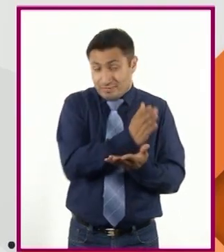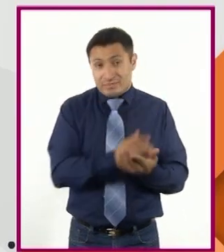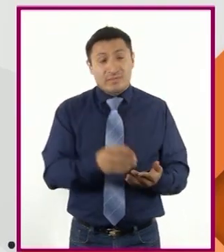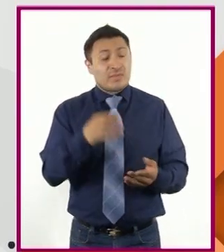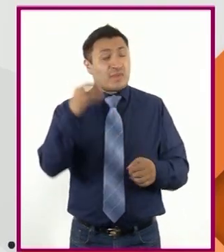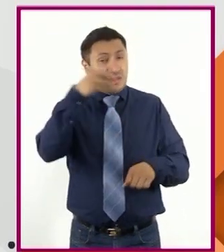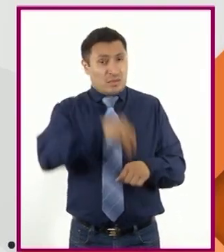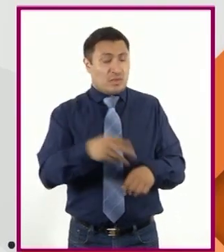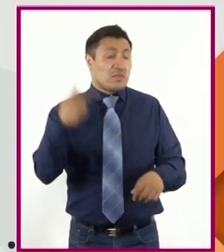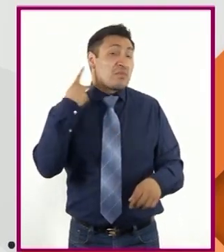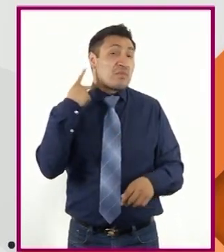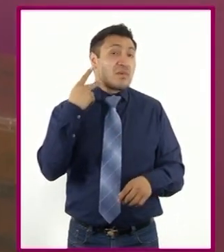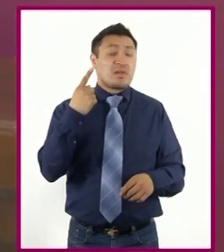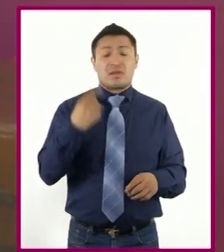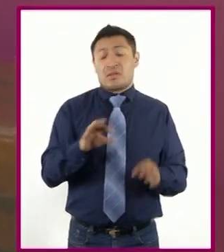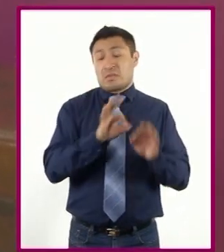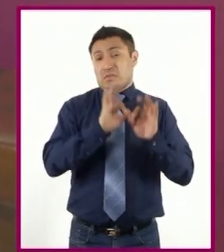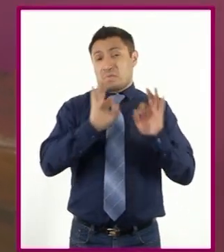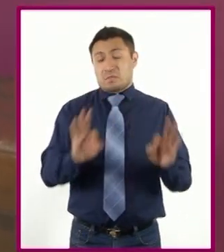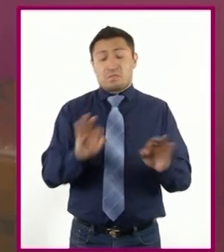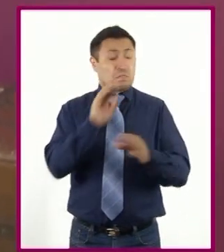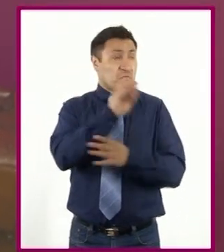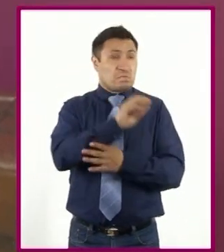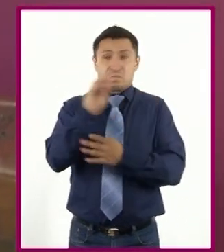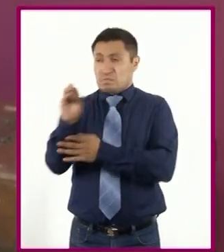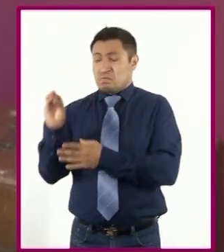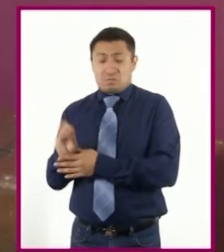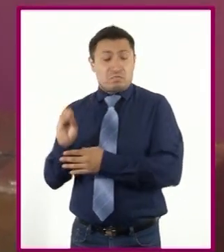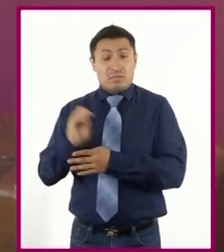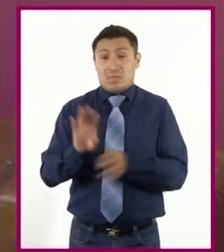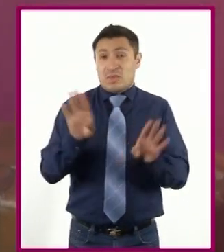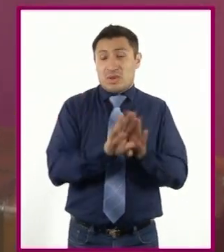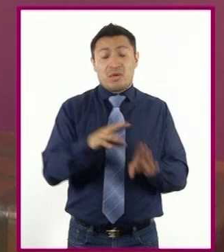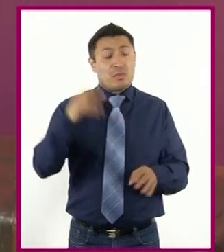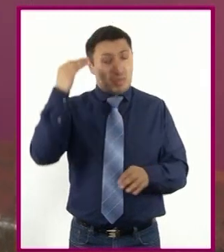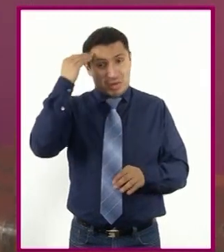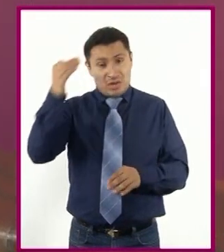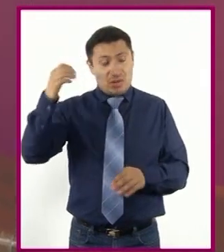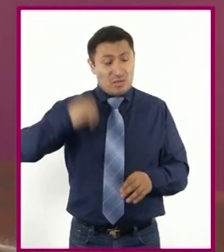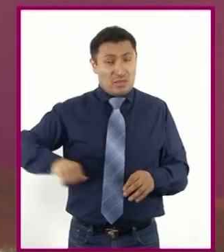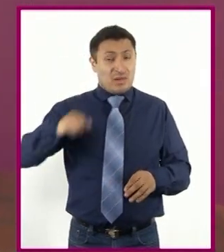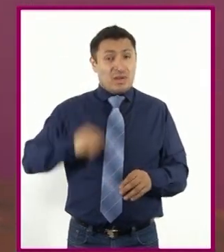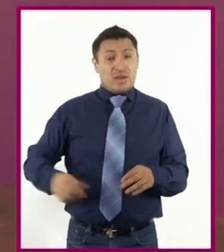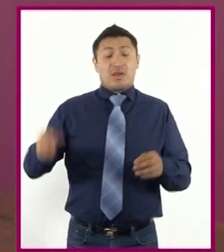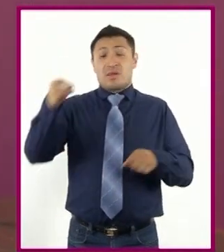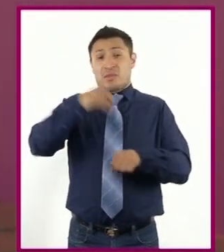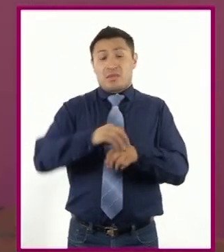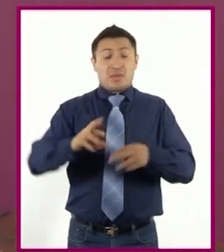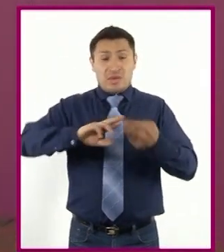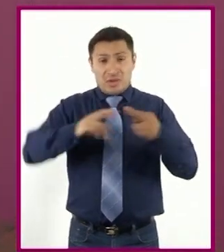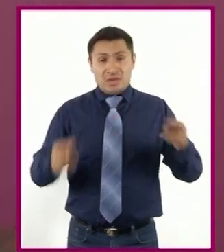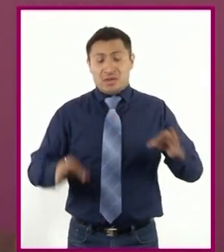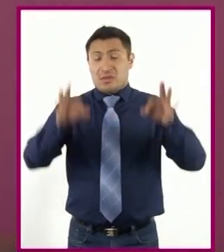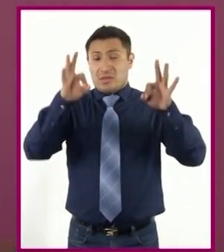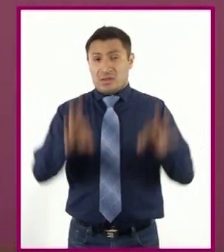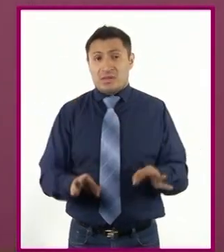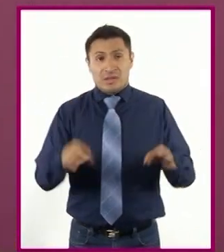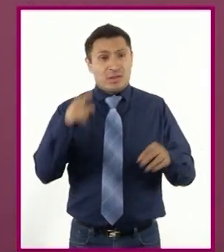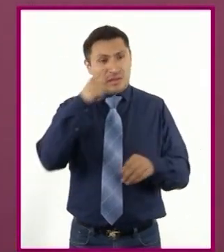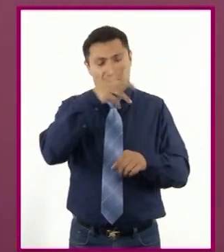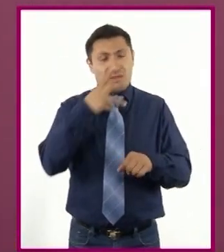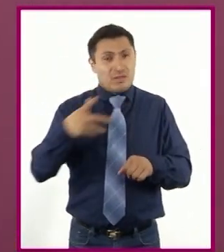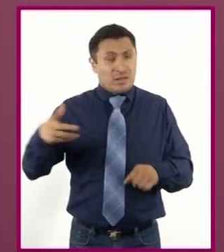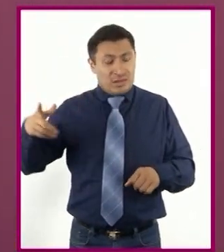una política de neutralidad, la mayoría de las potencias de su época establecieron relaciones diplomáticas con el